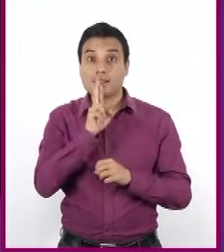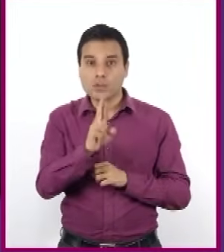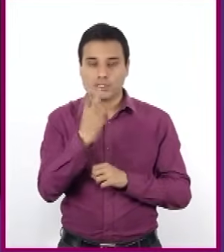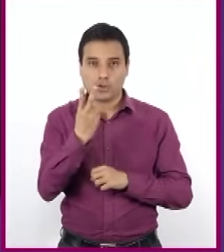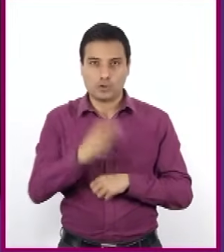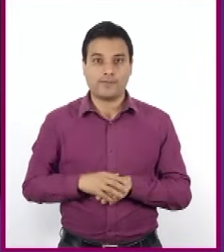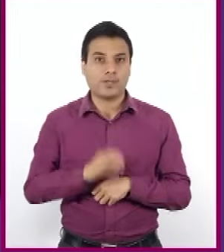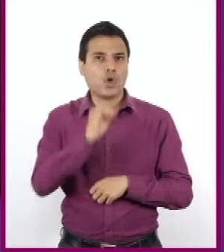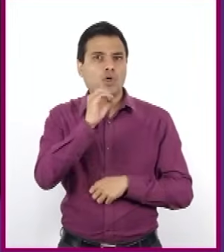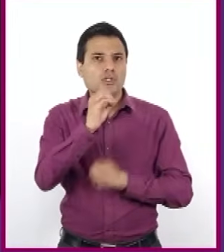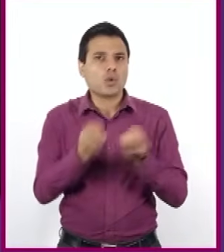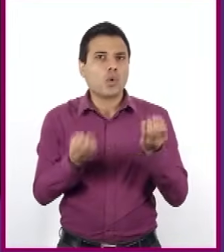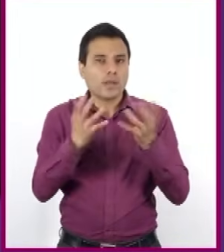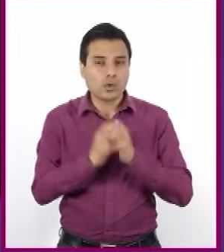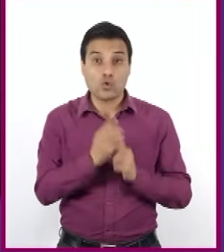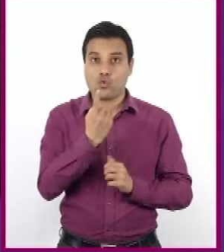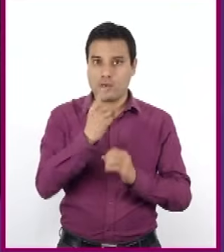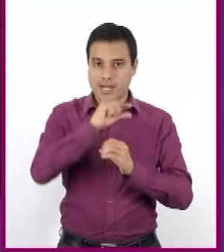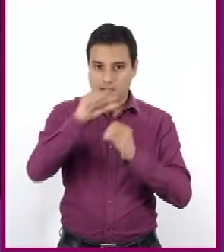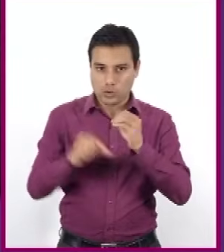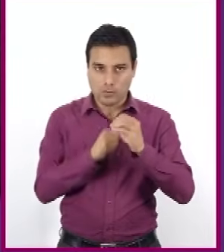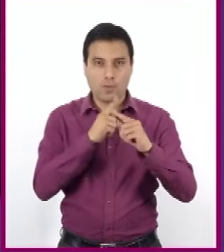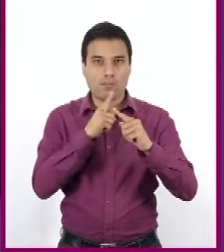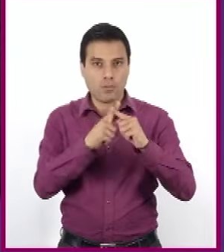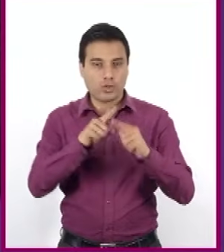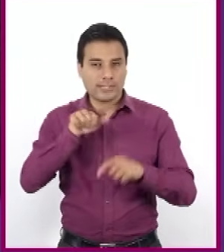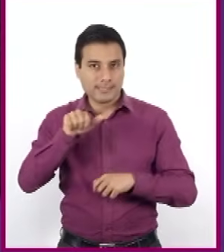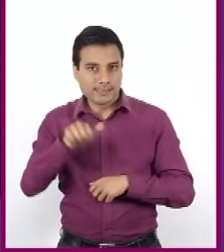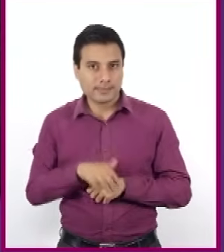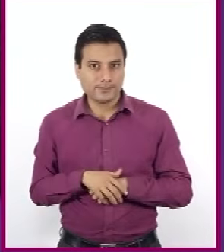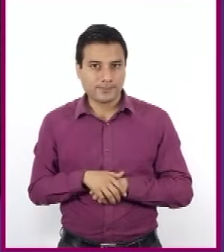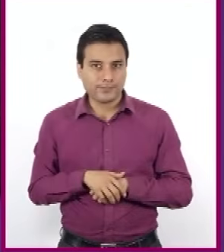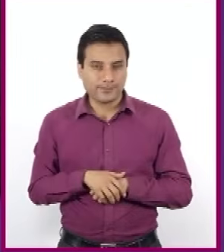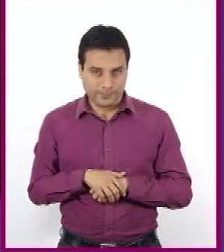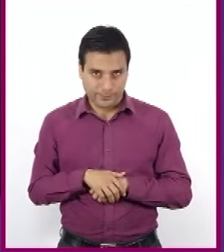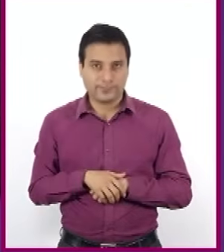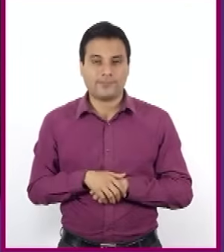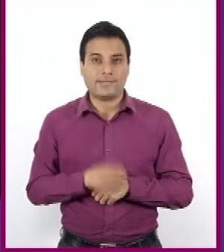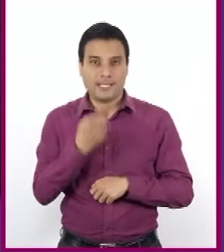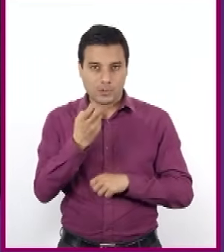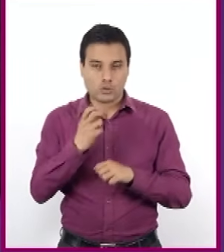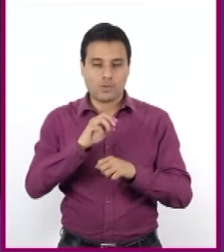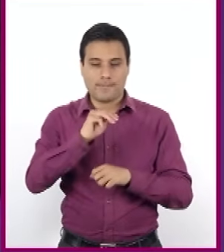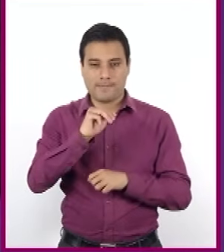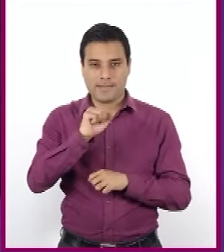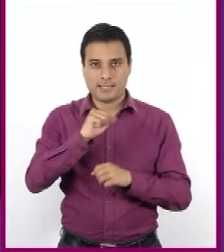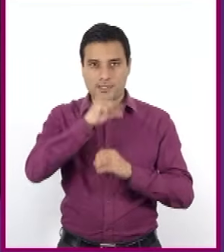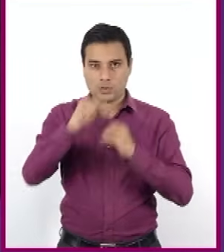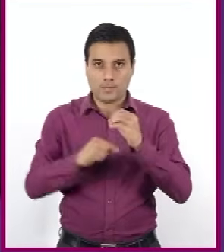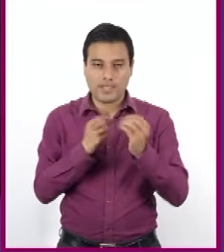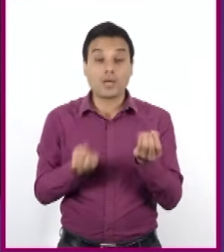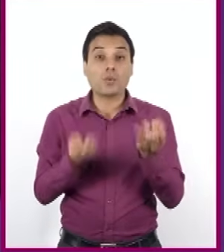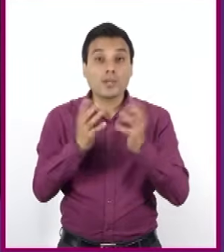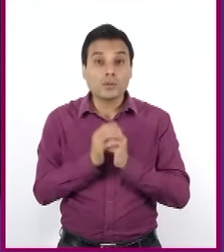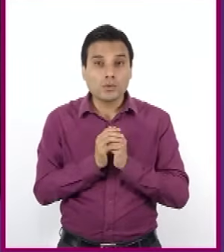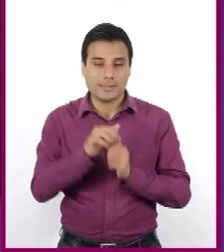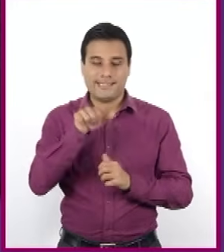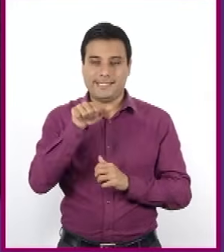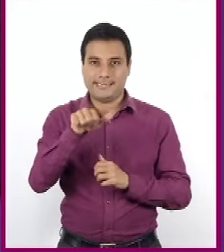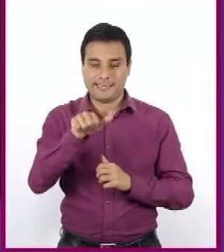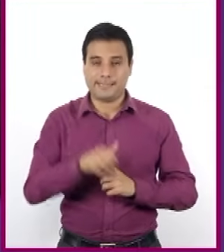El oxígeno es un átomo por 16, que es su masa atómica, que nos da como resultado